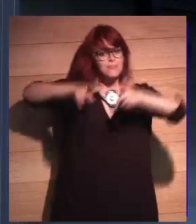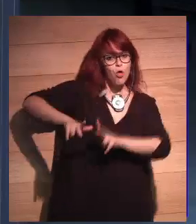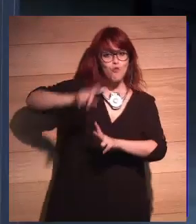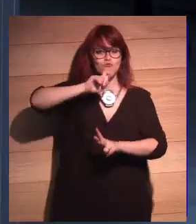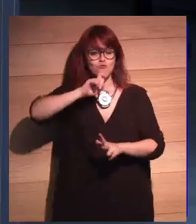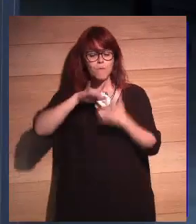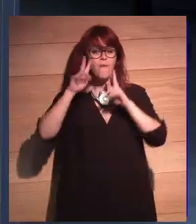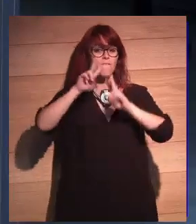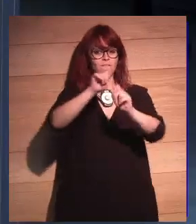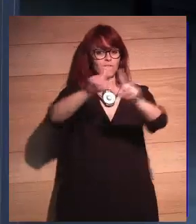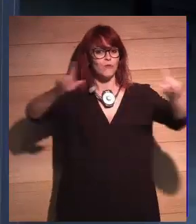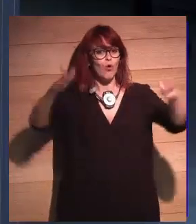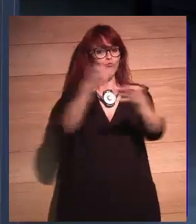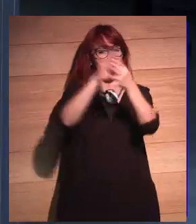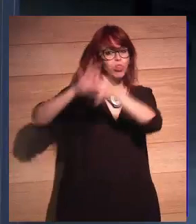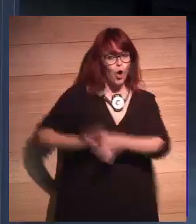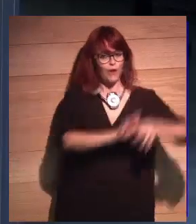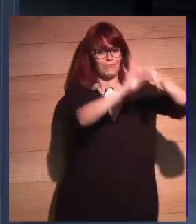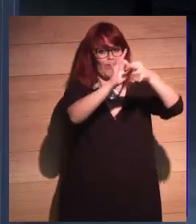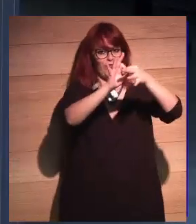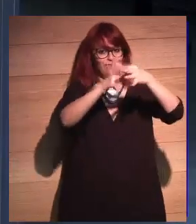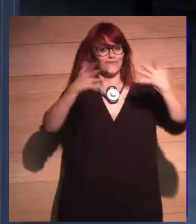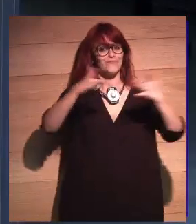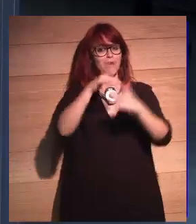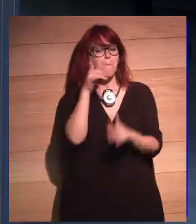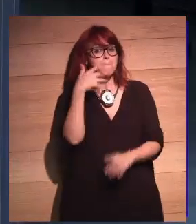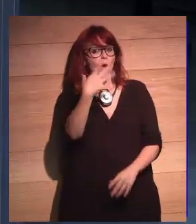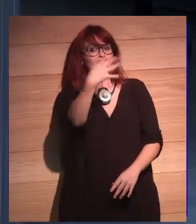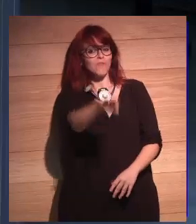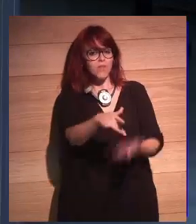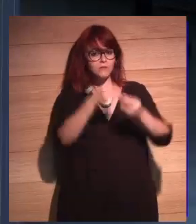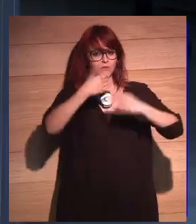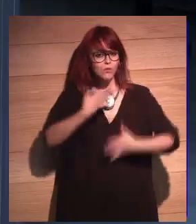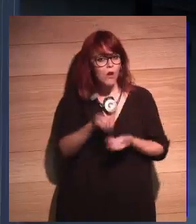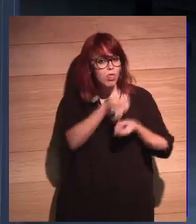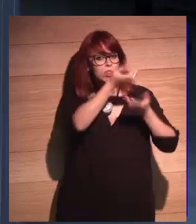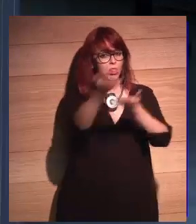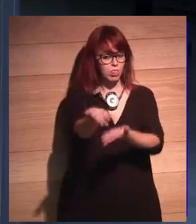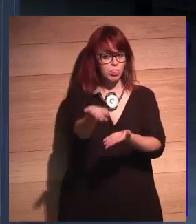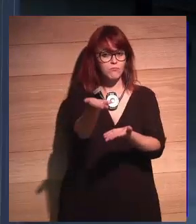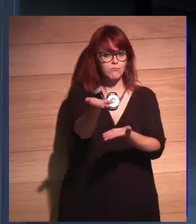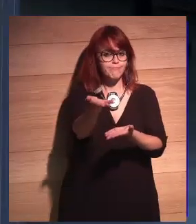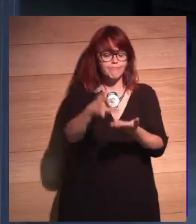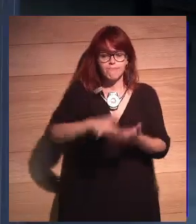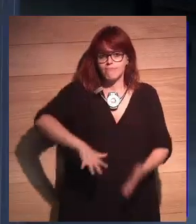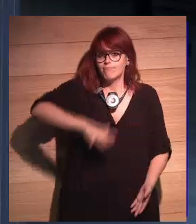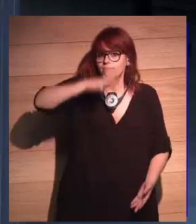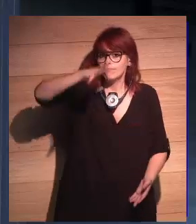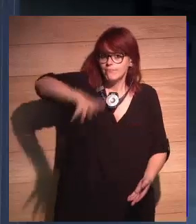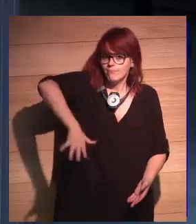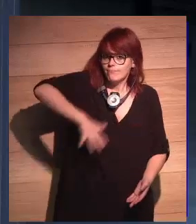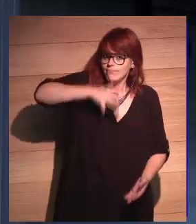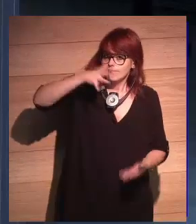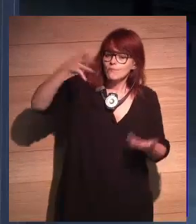viendo, todo está conectado. Y las posibilidades de contar historias son inmensas.